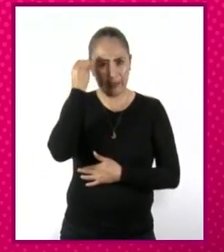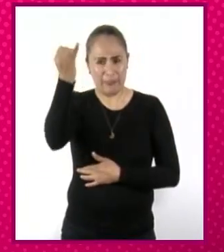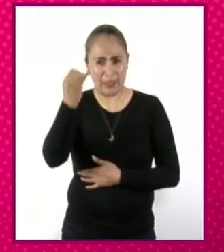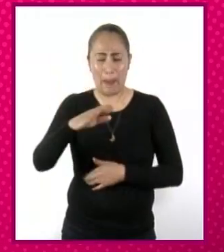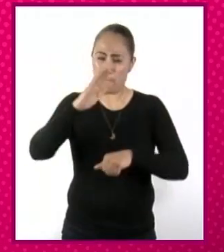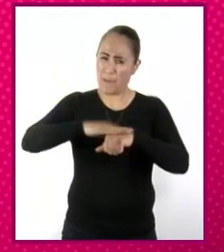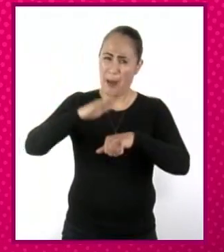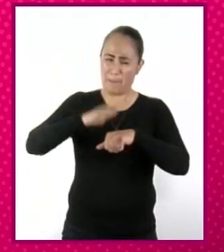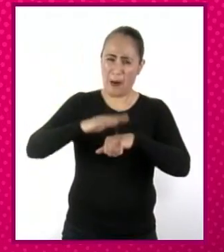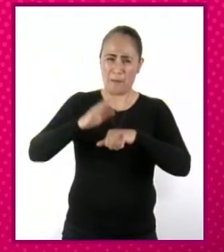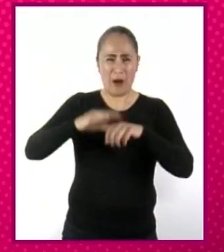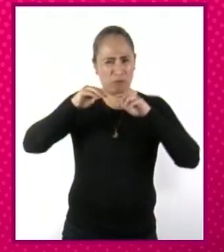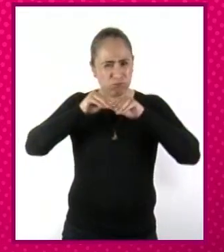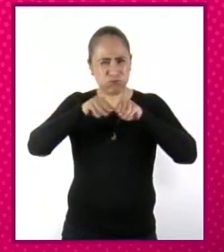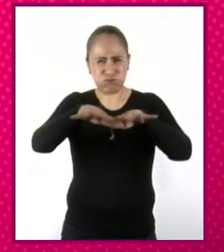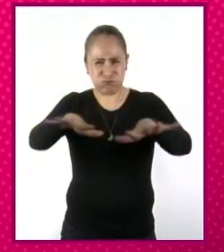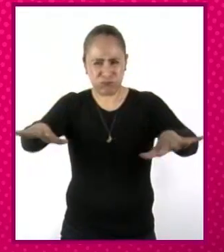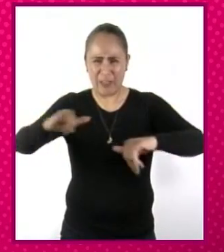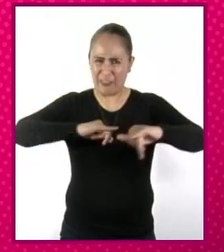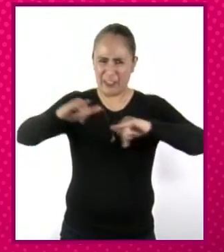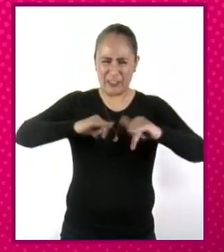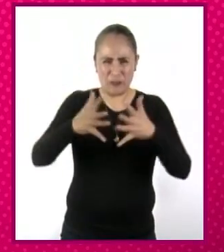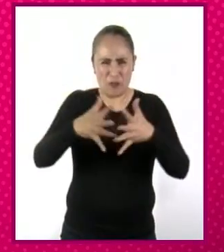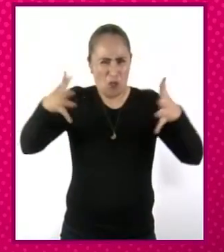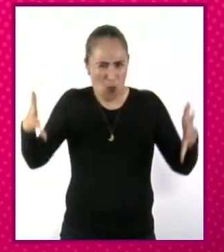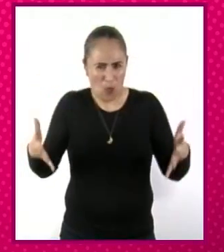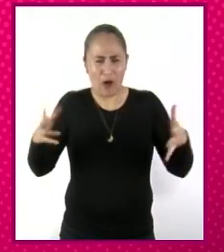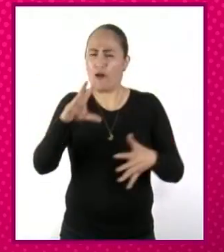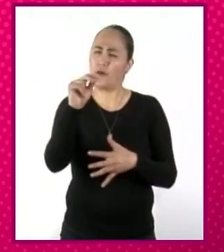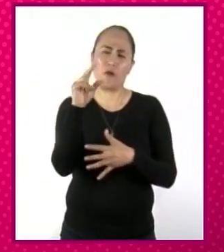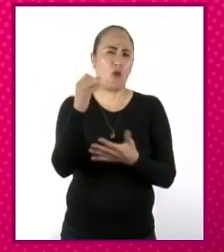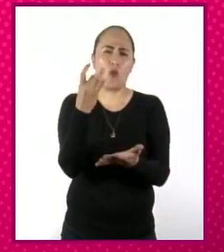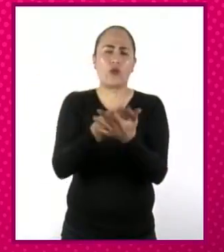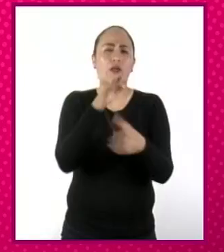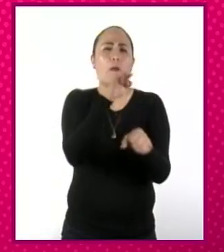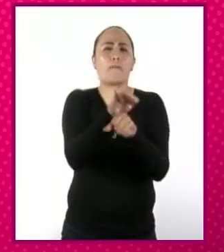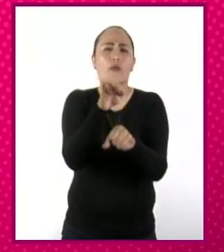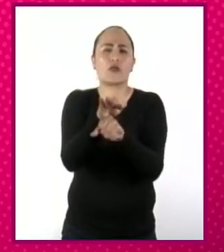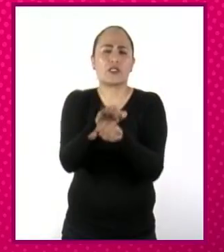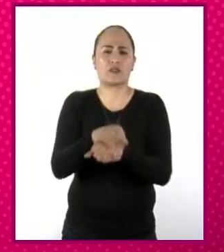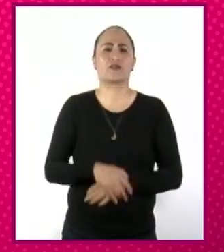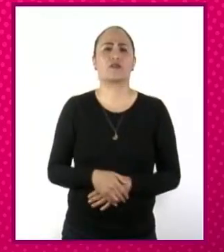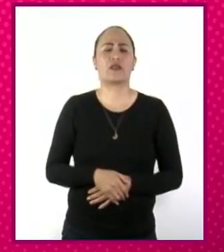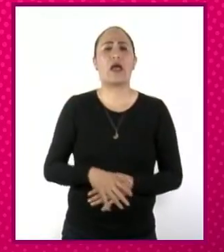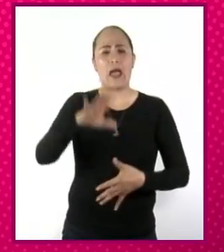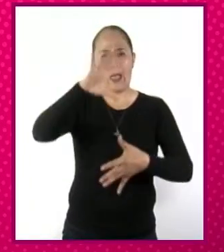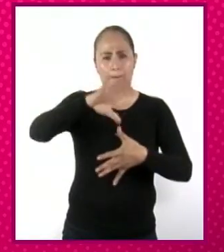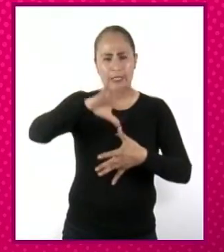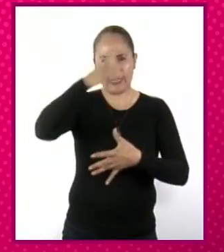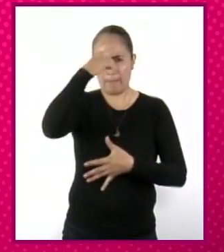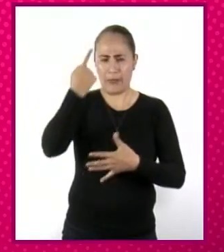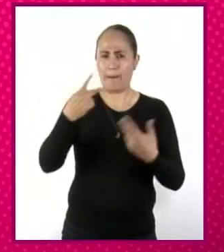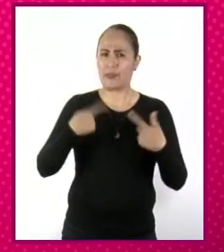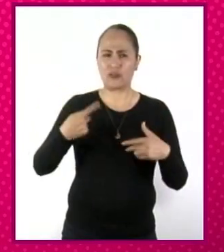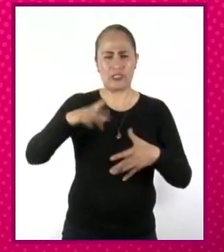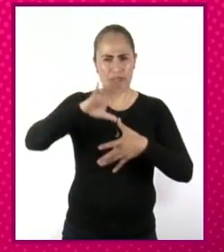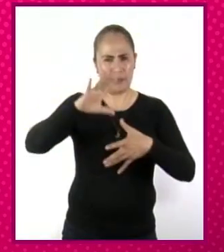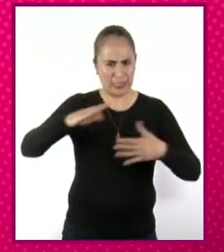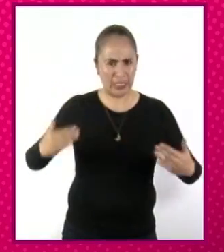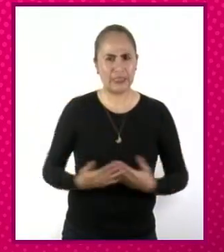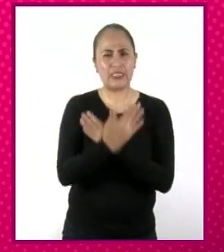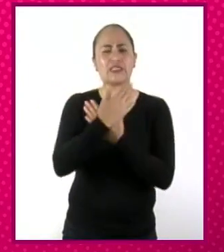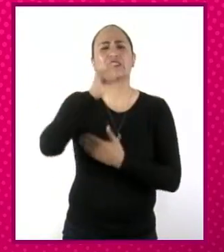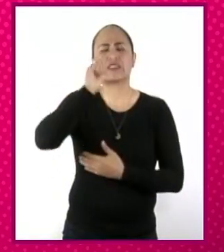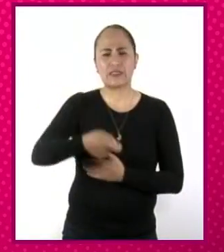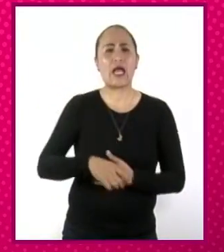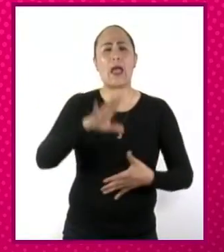ni intervencionista, es básicamente proteccionista, y la frase tan famosa de América para los americanos se refería efectivamente a